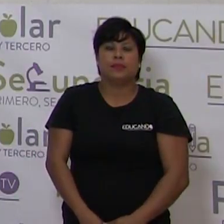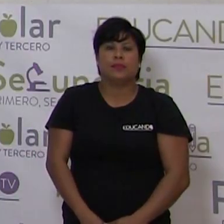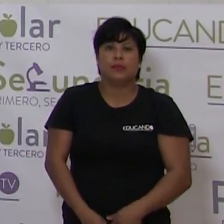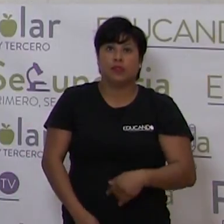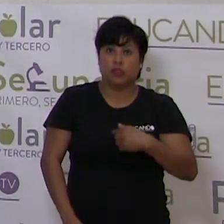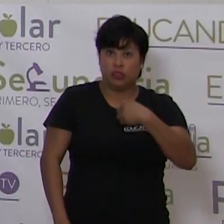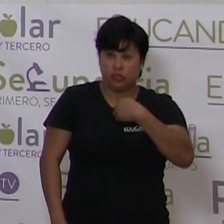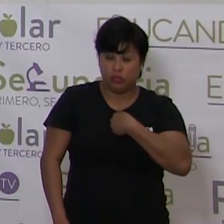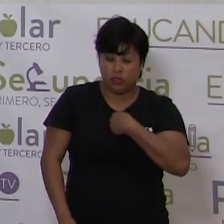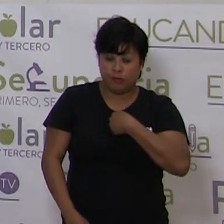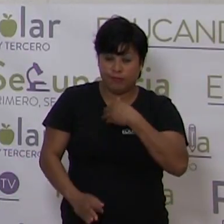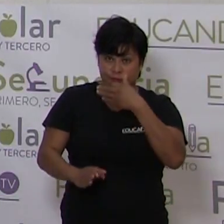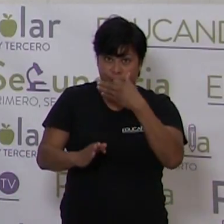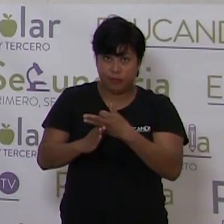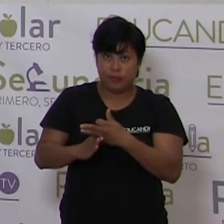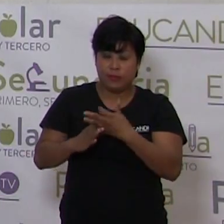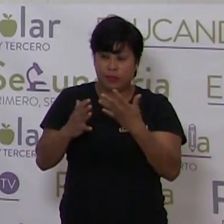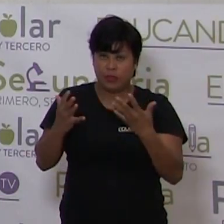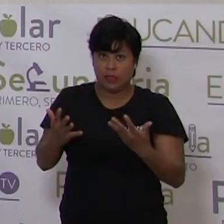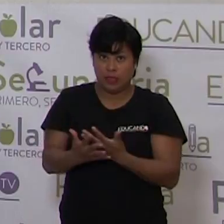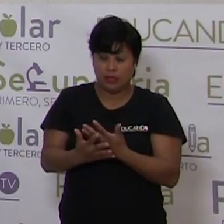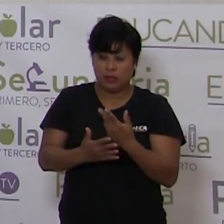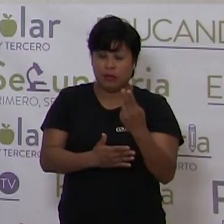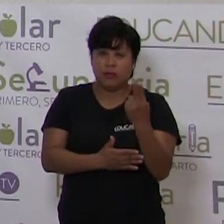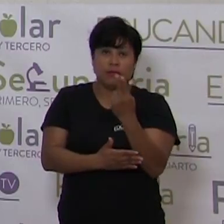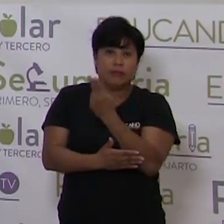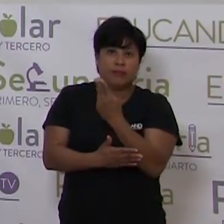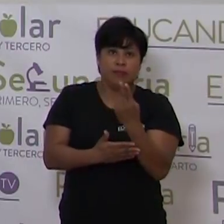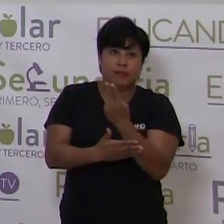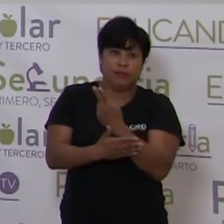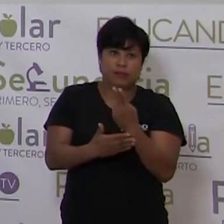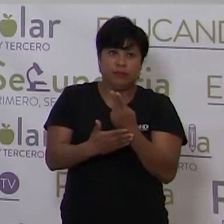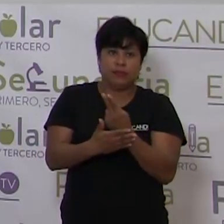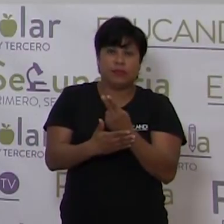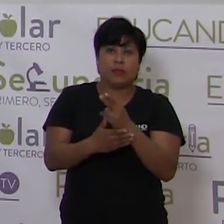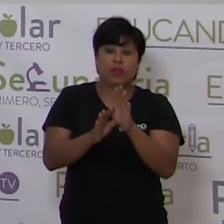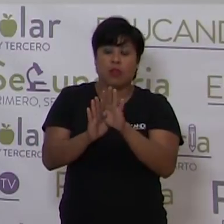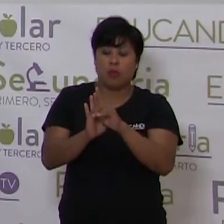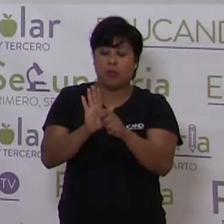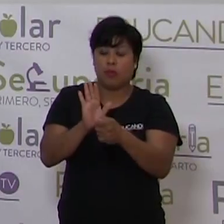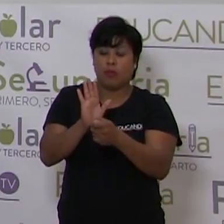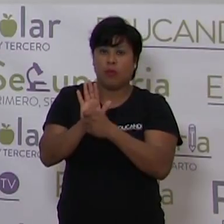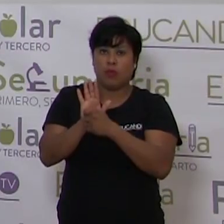yo en este caso voy a tener